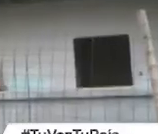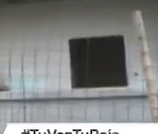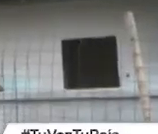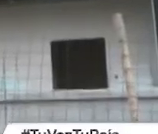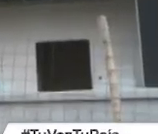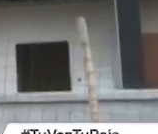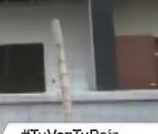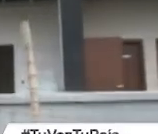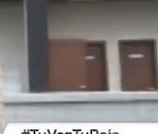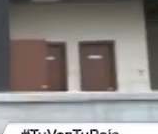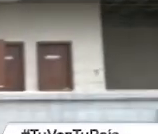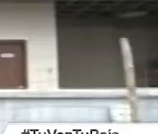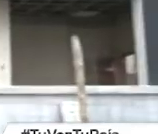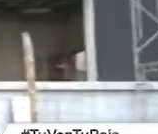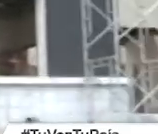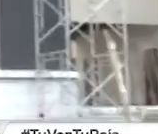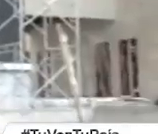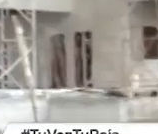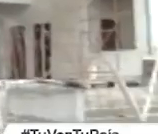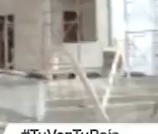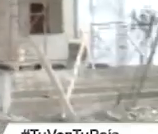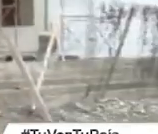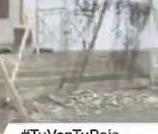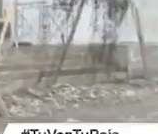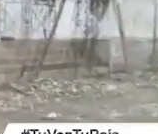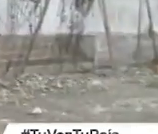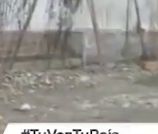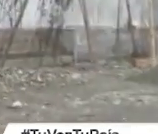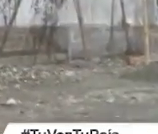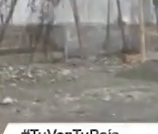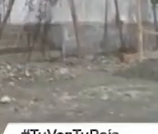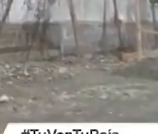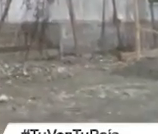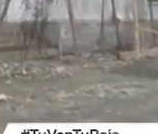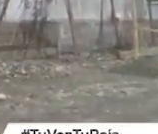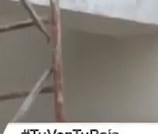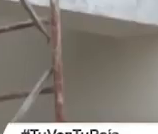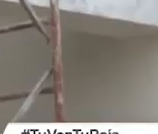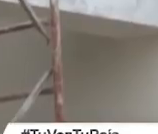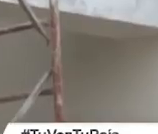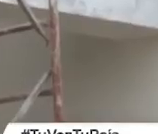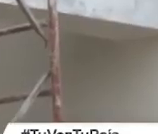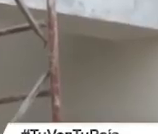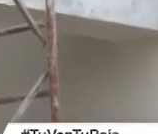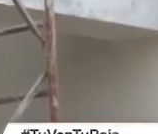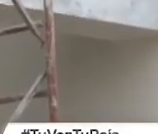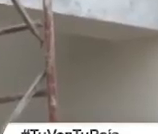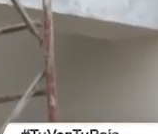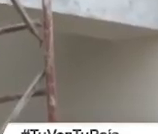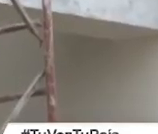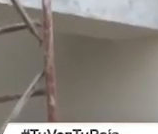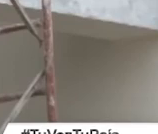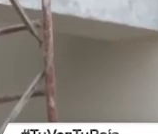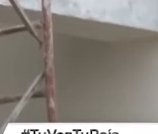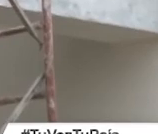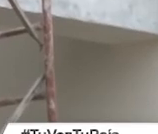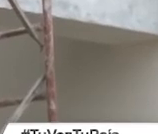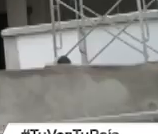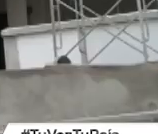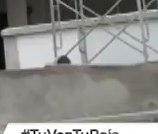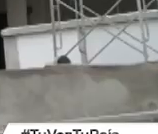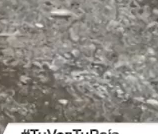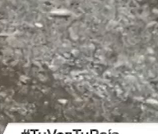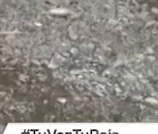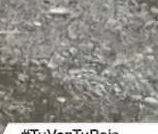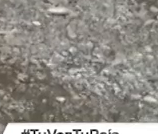del 90%, se construye gracias al apoyo de los ecuatorianos en la consulta popular de 2011, con la que se pudo transformar el